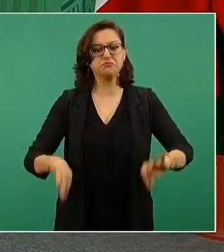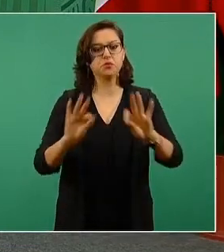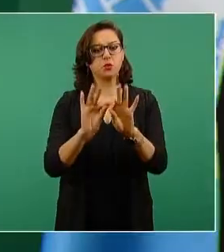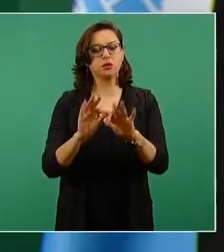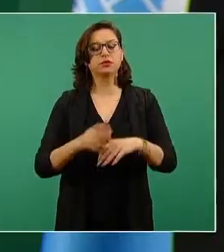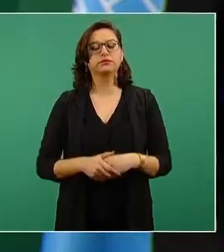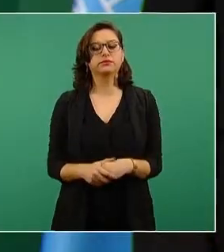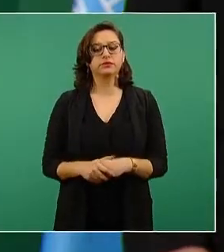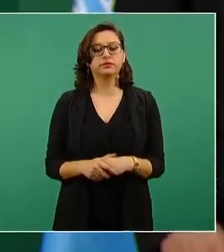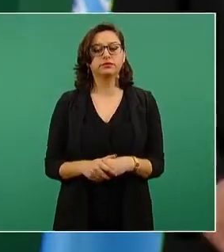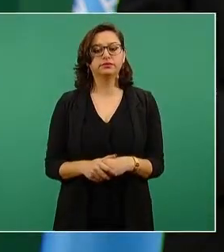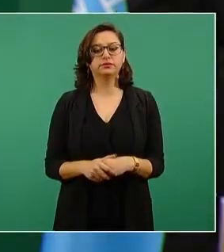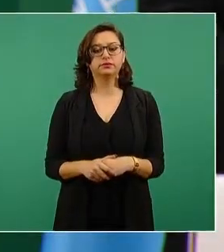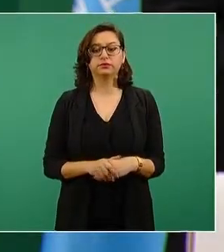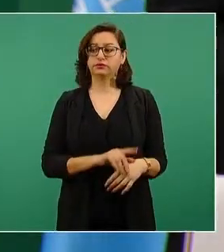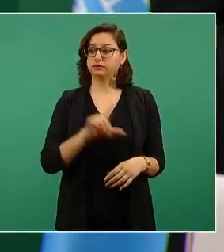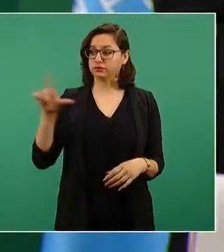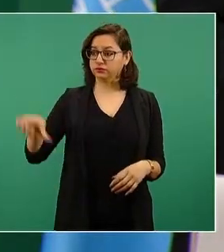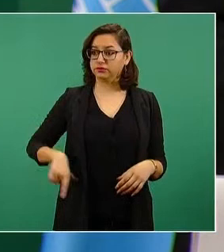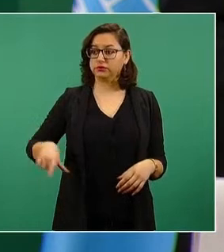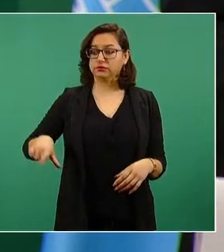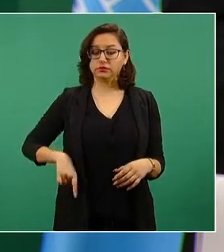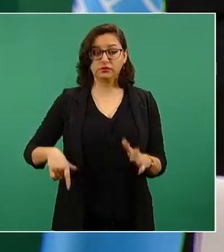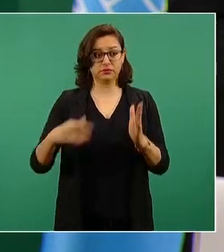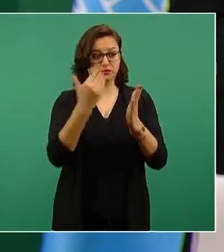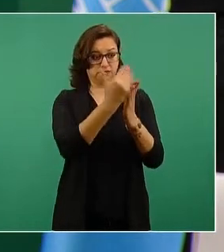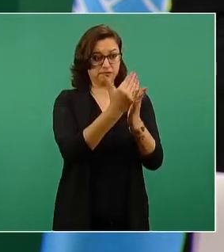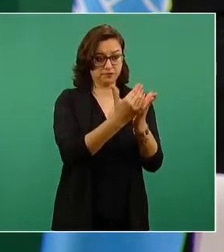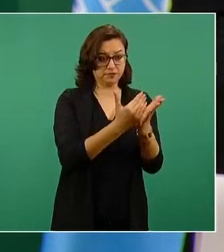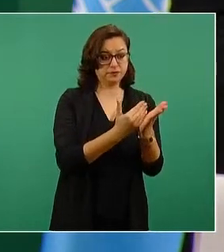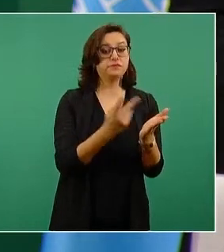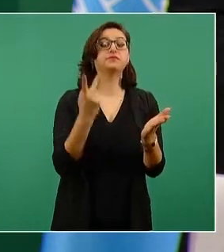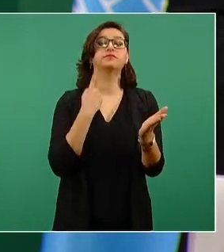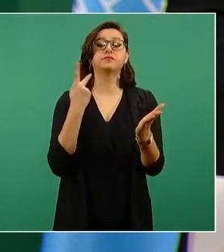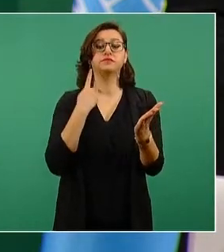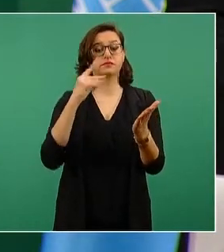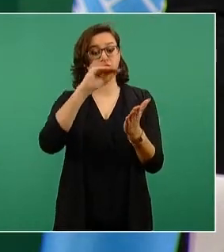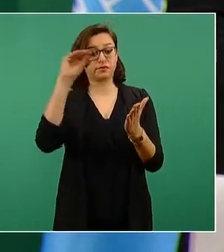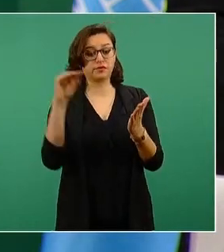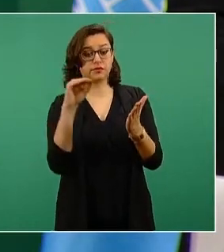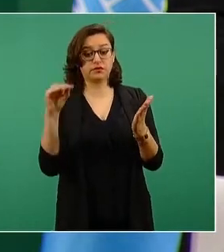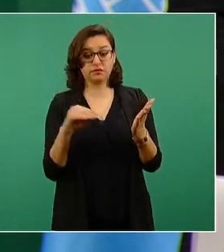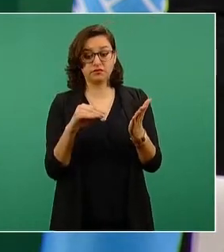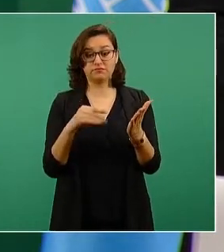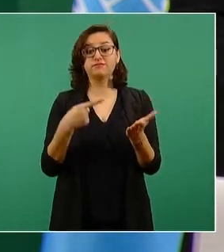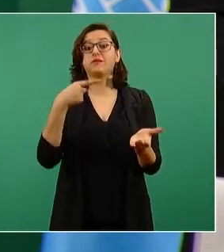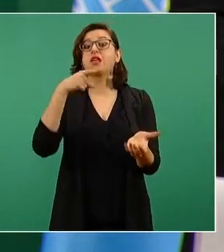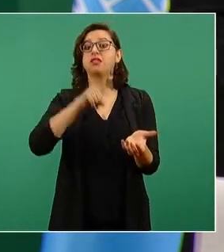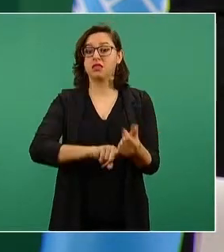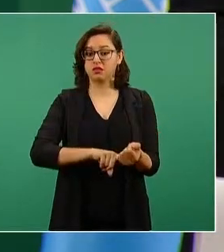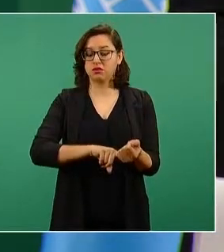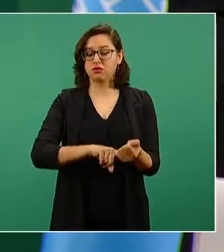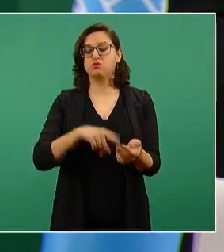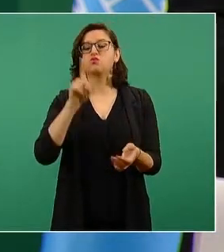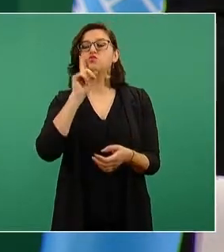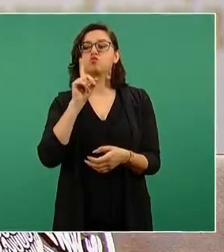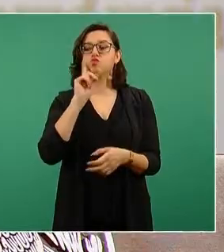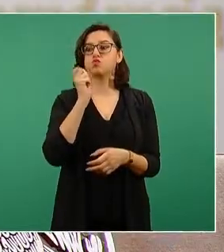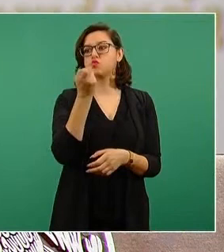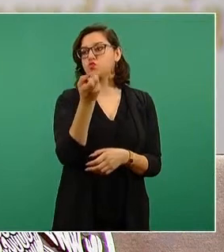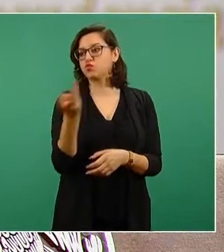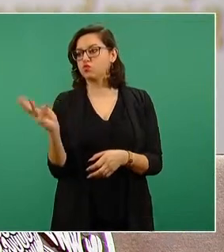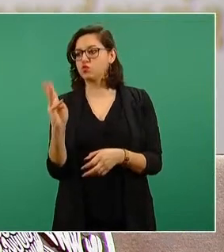Queremos que las políticas de nuestros gobiernos se construyan con la voz y la participación de las mujeres y de